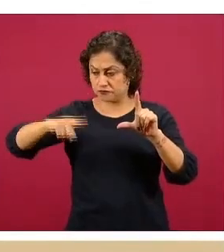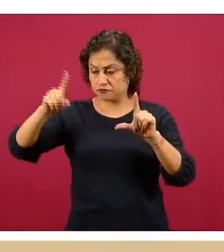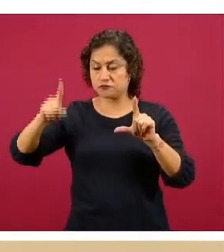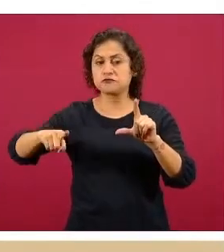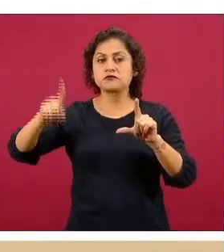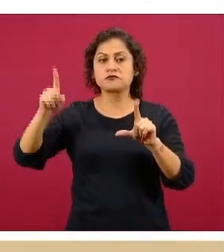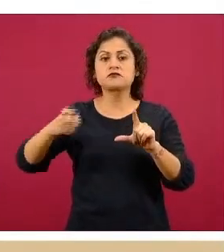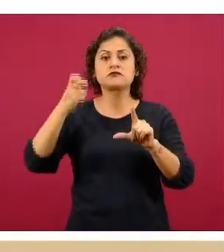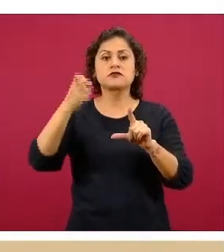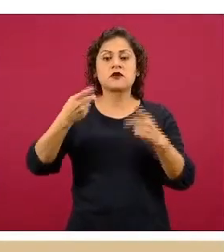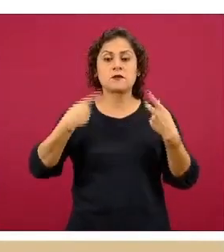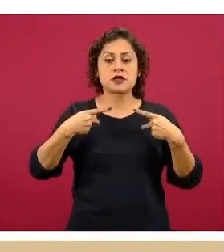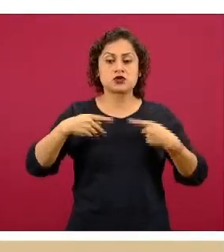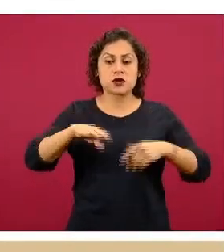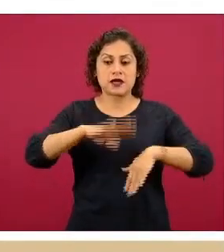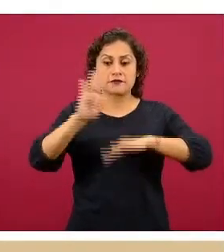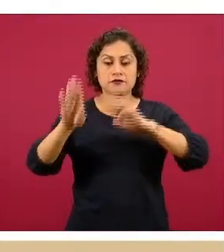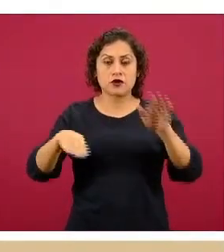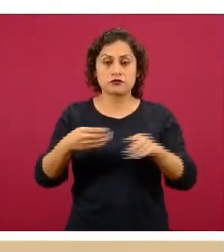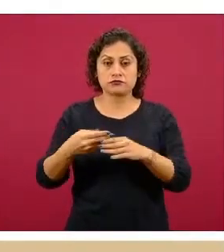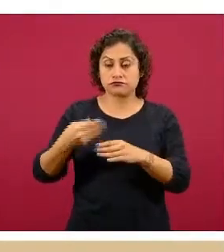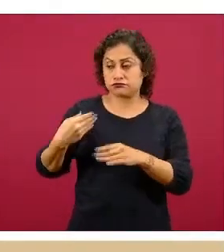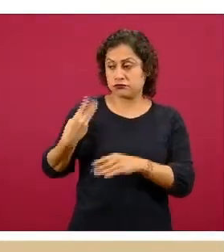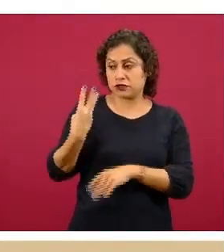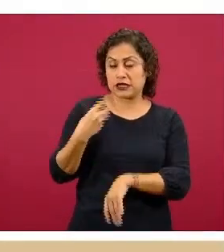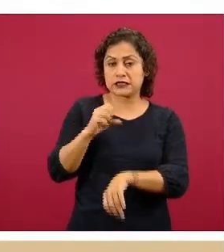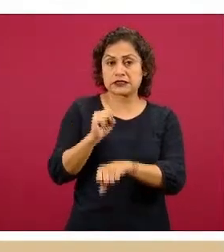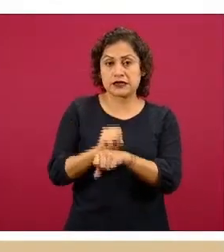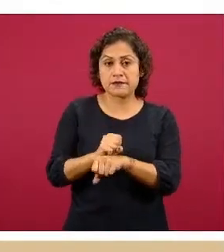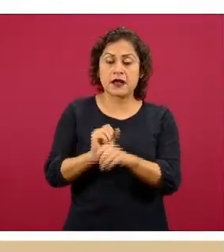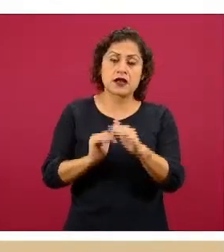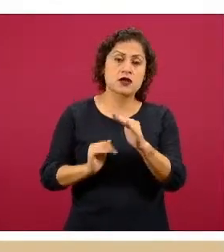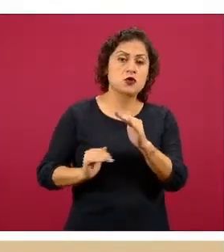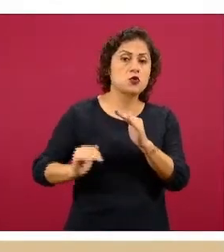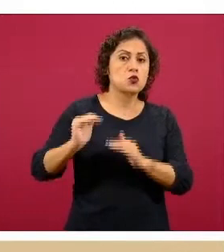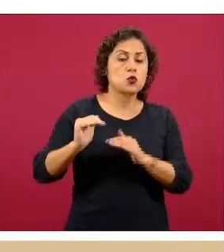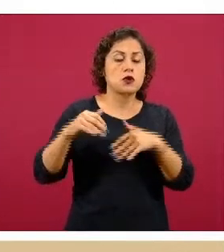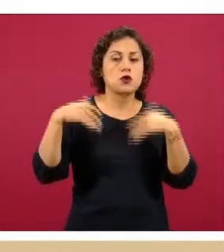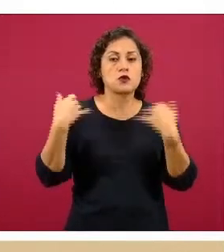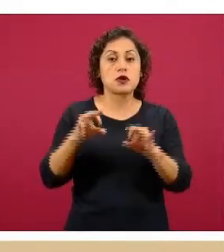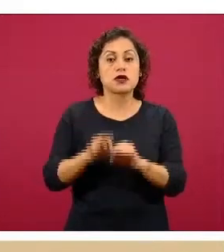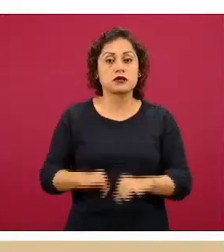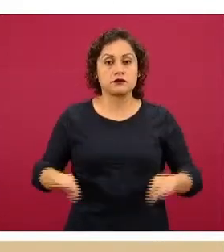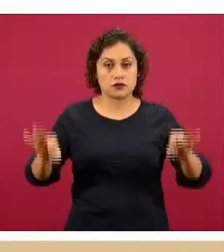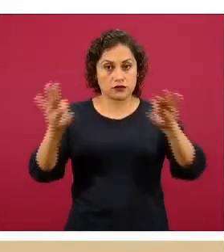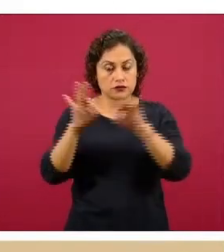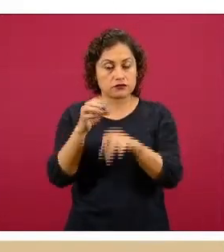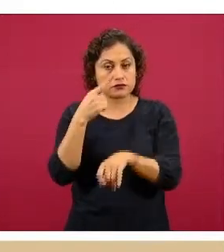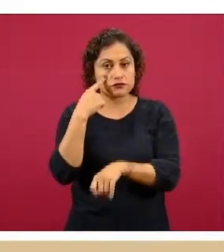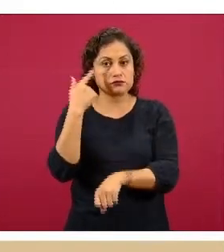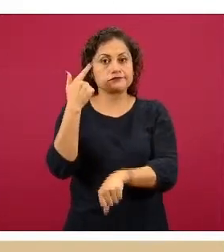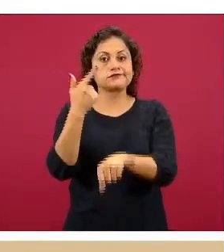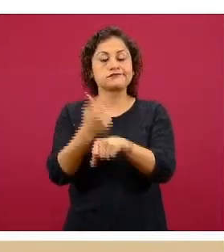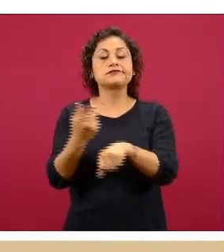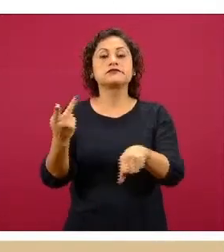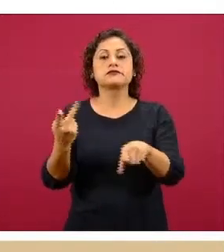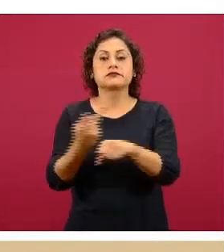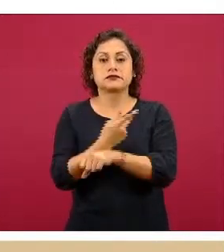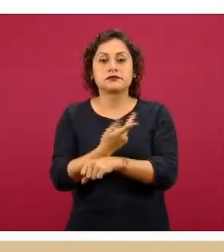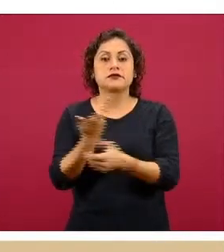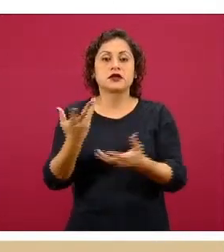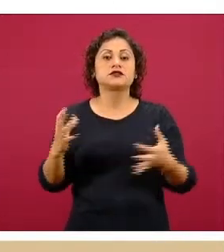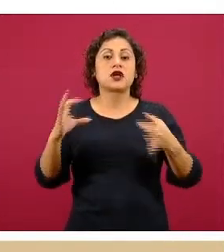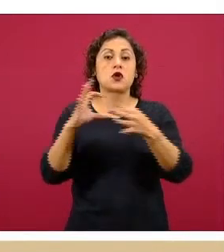mortalidad y realmente en las últimas 3 semanas ha tenido un ascenso muy importante, ¿no? Que se vio pues, realmente también acompañado por la